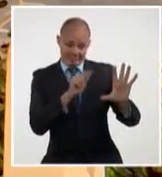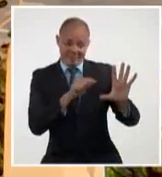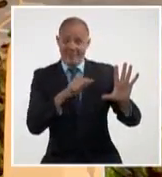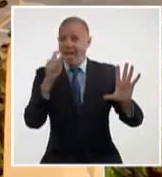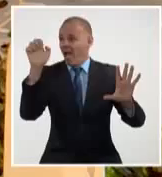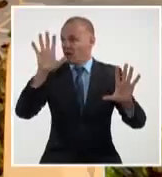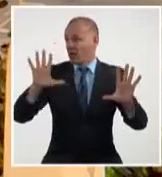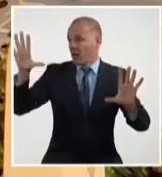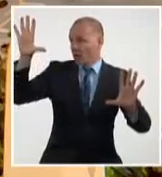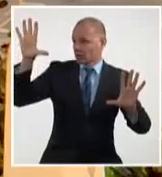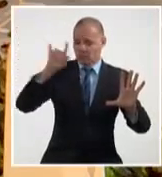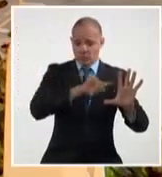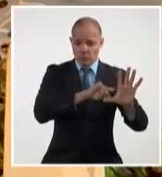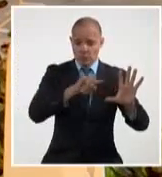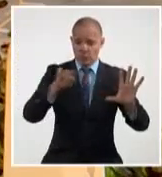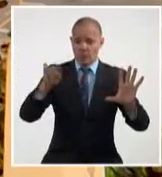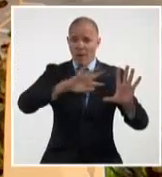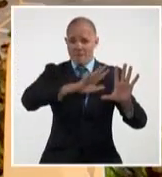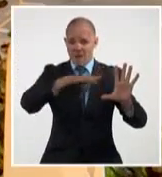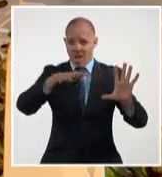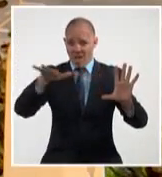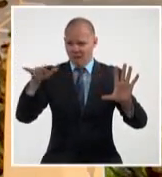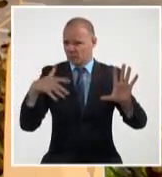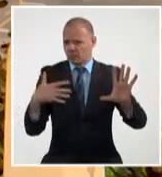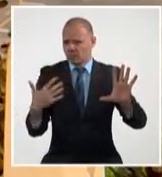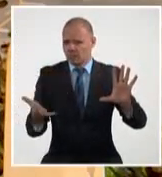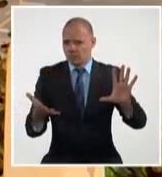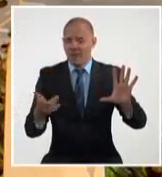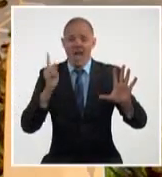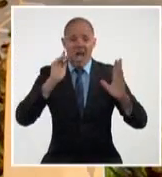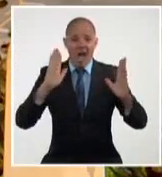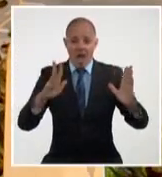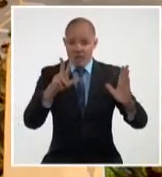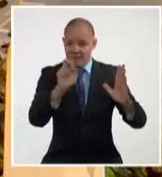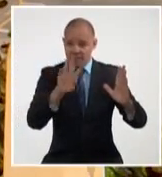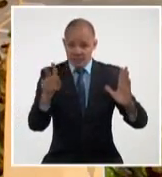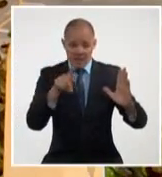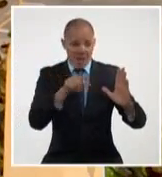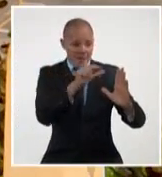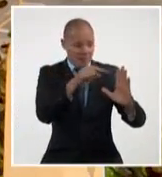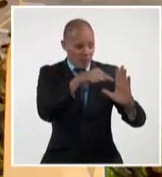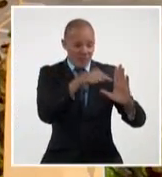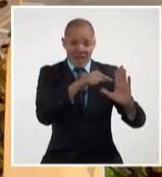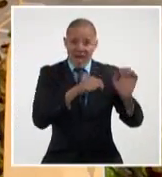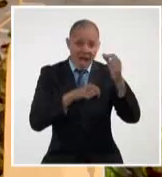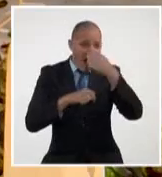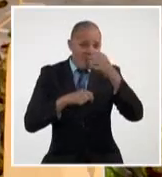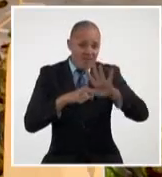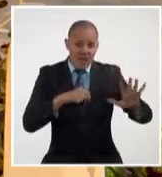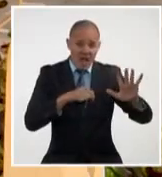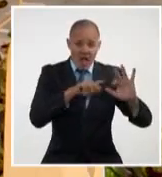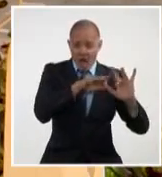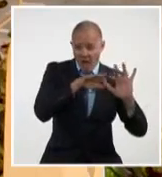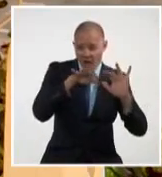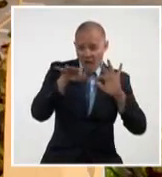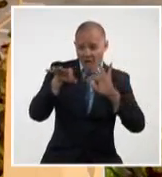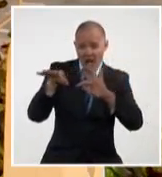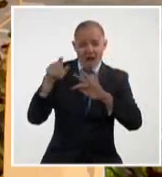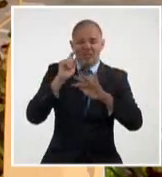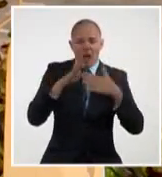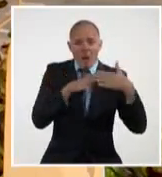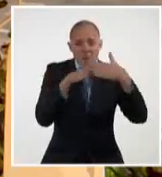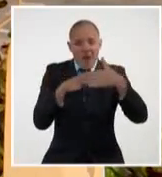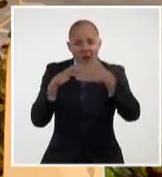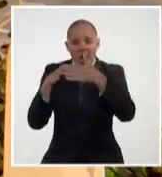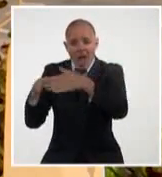europeas, fue uno de los hechos que desafortunadamente dejaron huellas también en 2023, año de